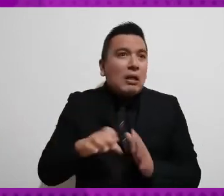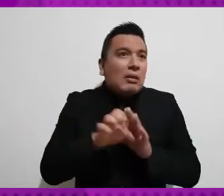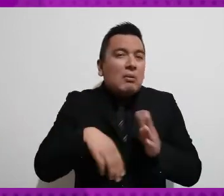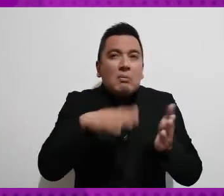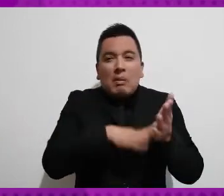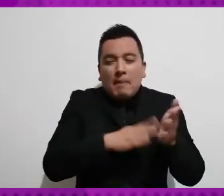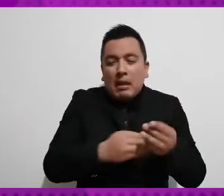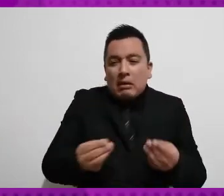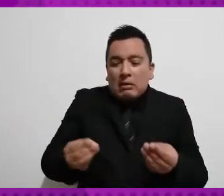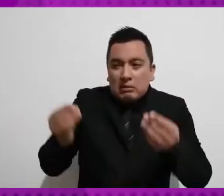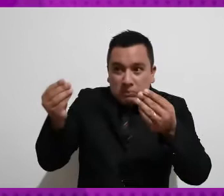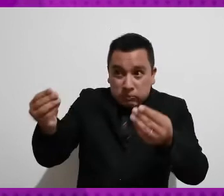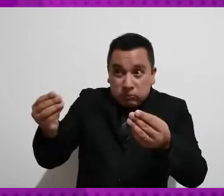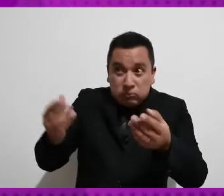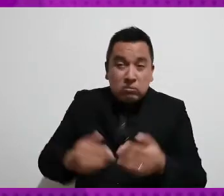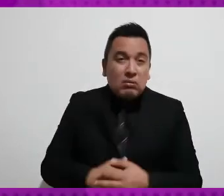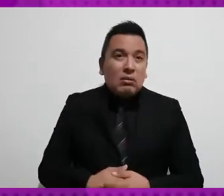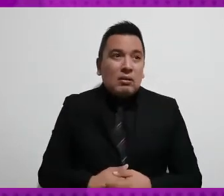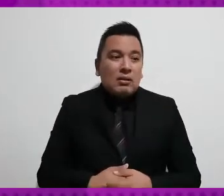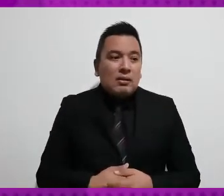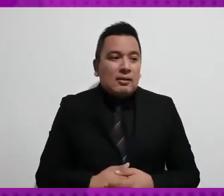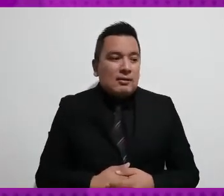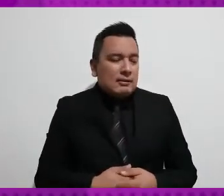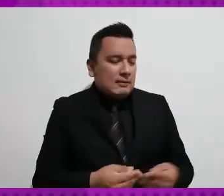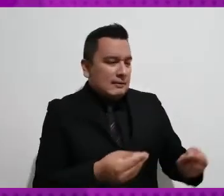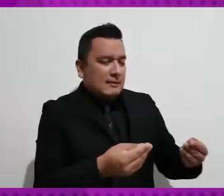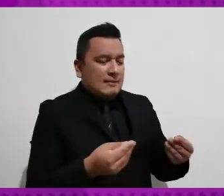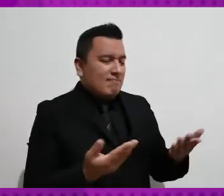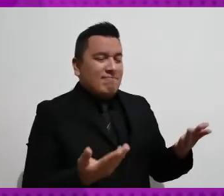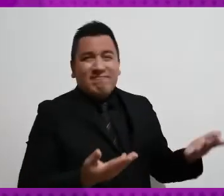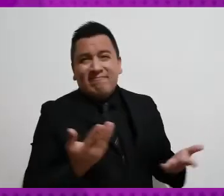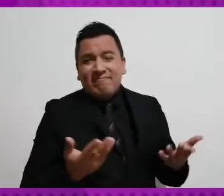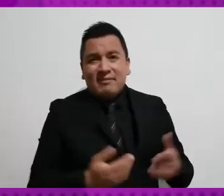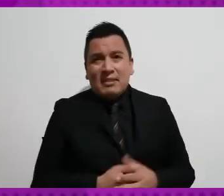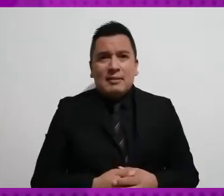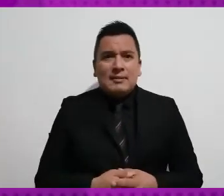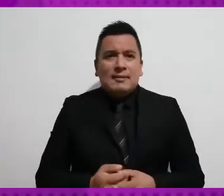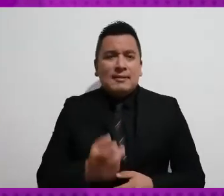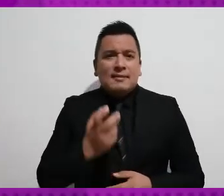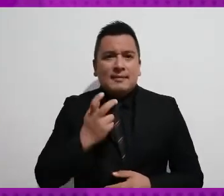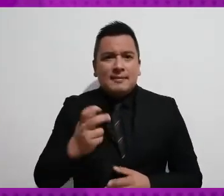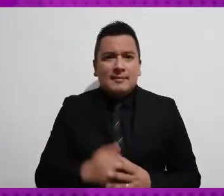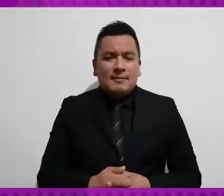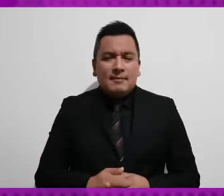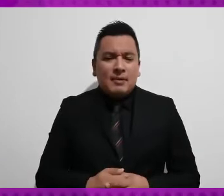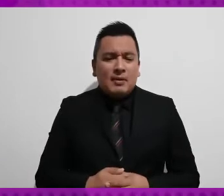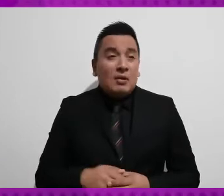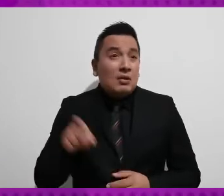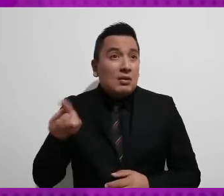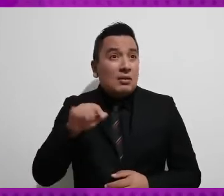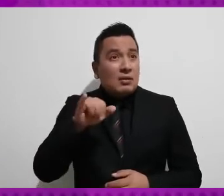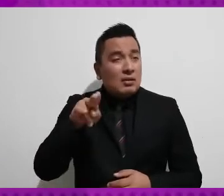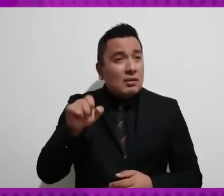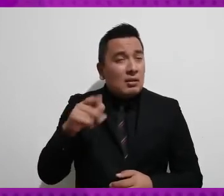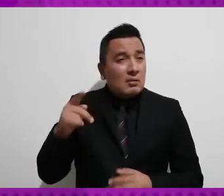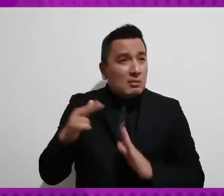boleta el día de la jornada electoral. Entonces, como bien mencionas, existen protocolos que el Instituto Nacional